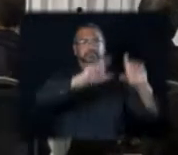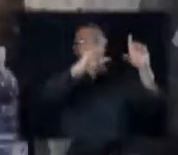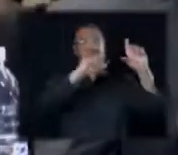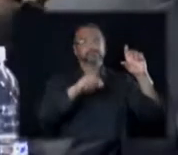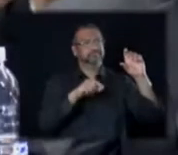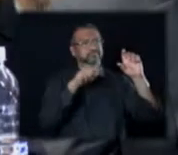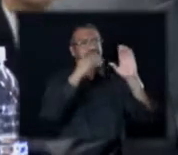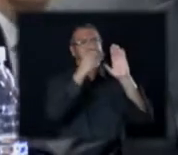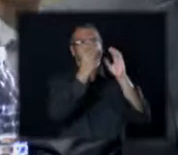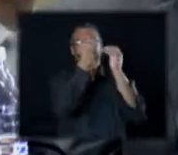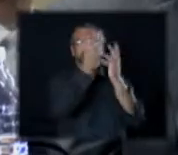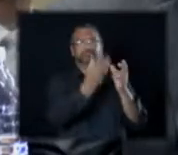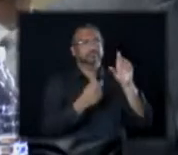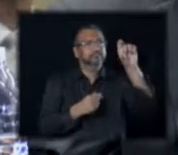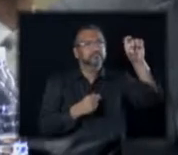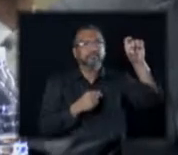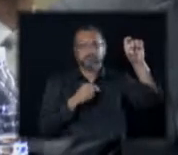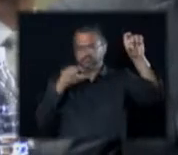lugar.